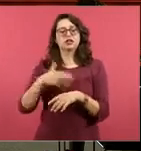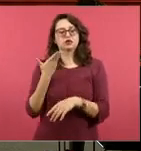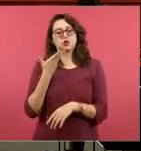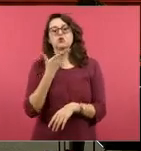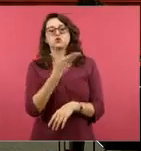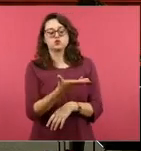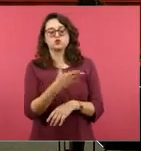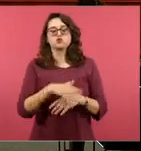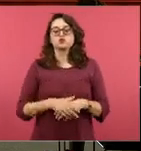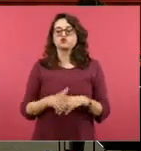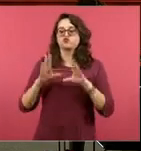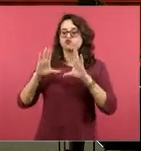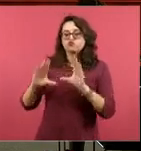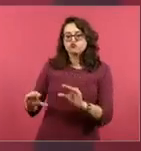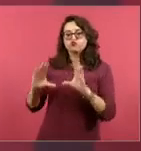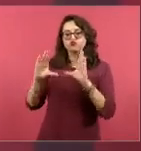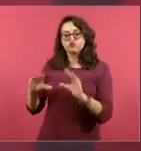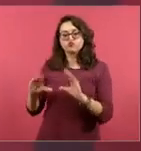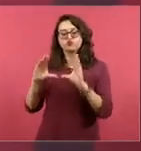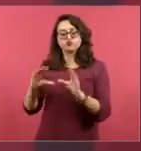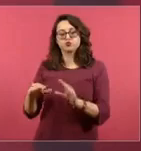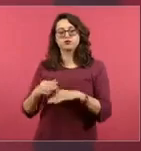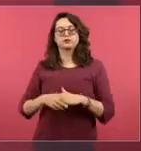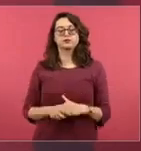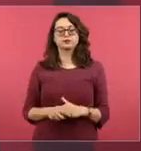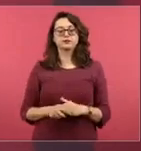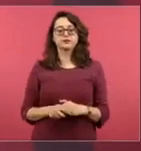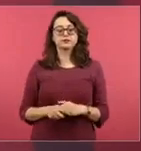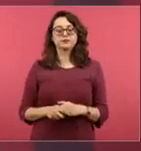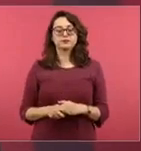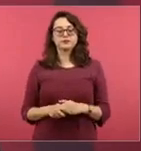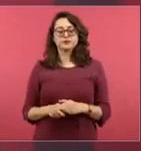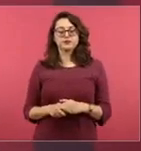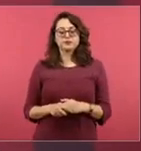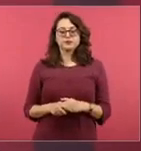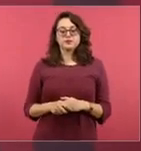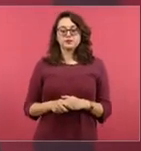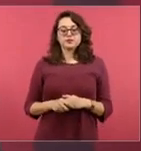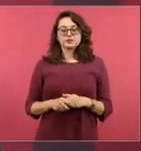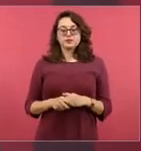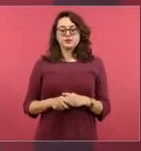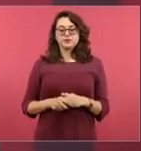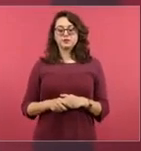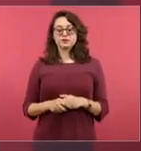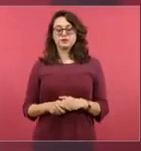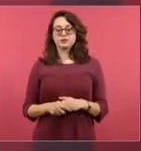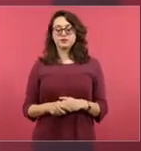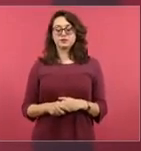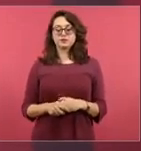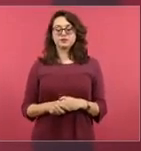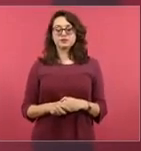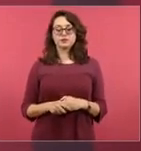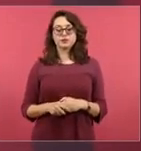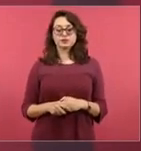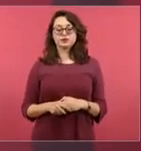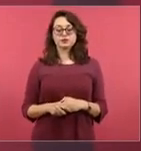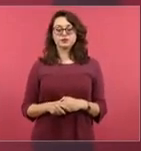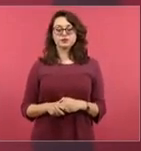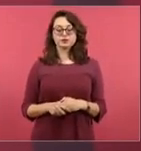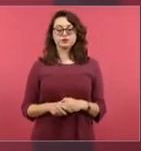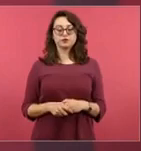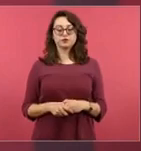escuela, formando docentes para secundaria. Entonces, pues, vamos a trabajar el día de hoy